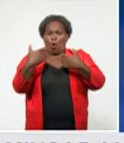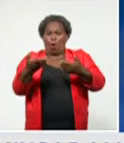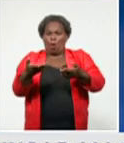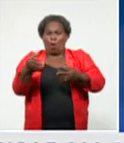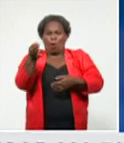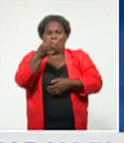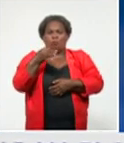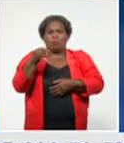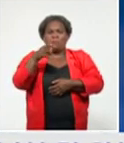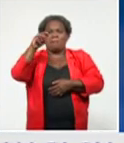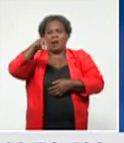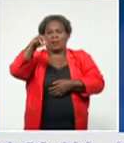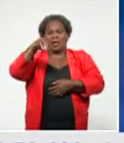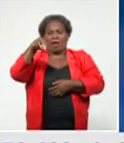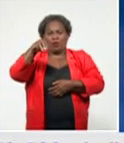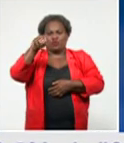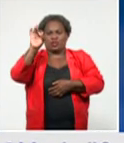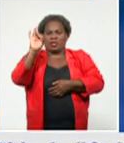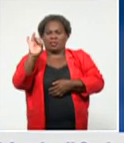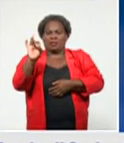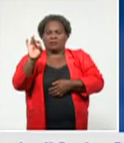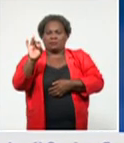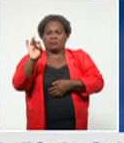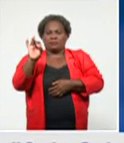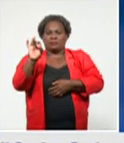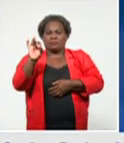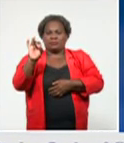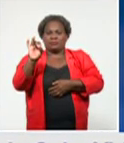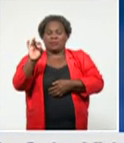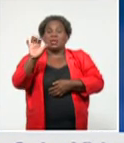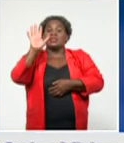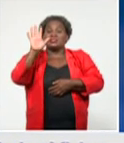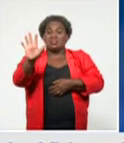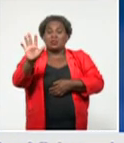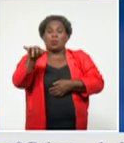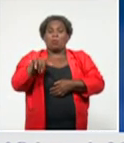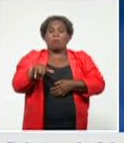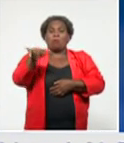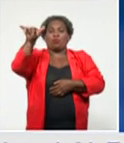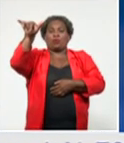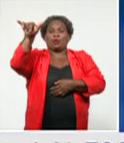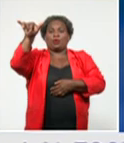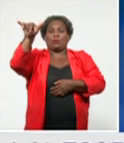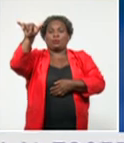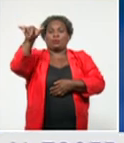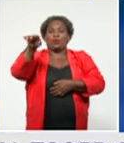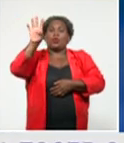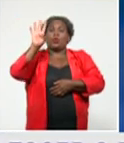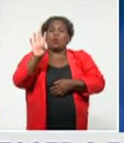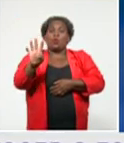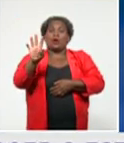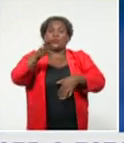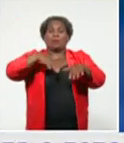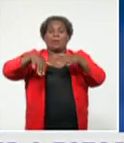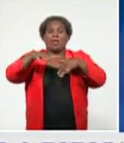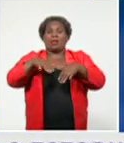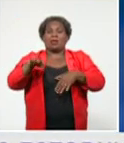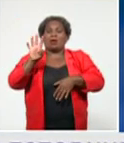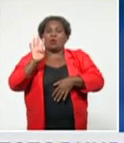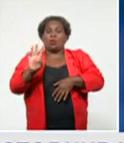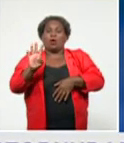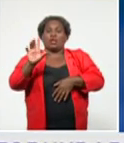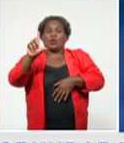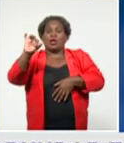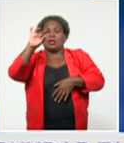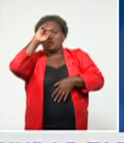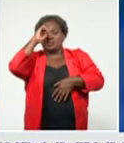municipio Marianao 7, 5 en Boyero, 4 en Playa, 4 en La Lisa,